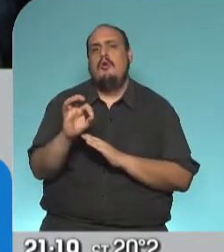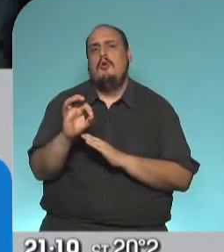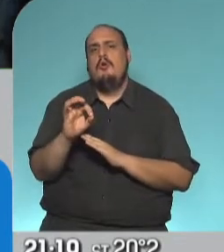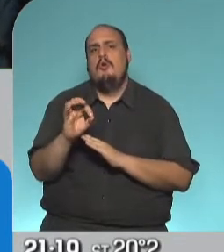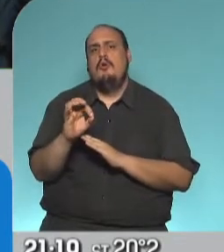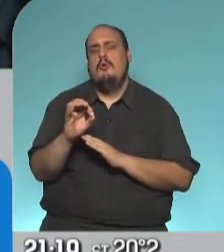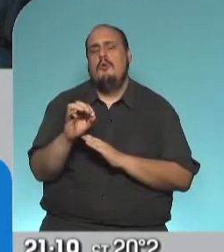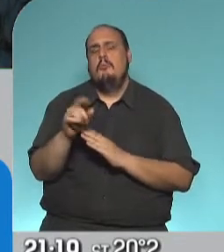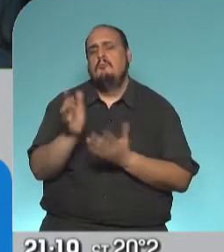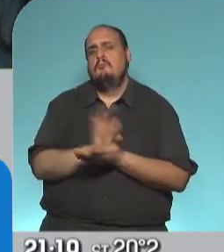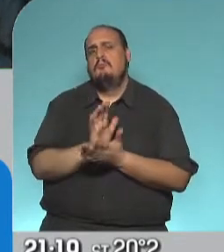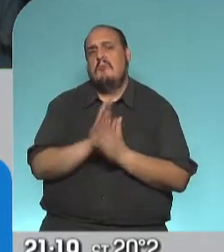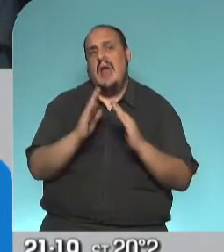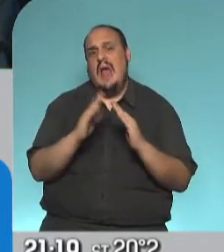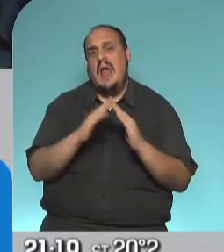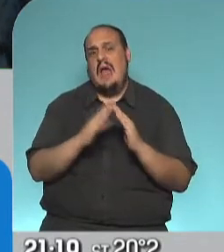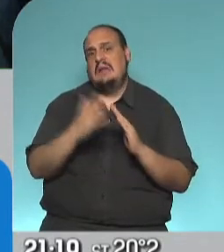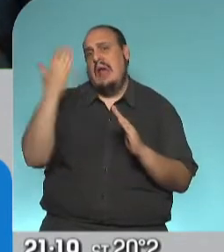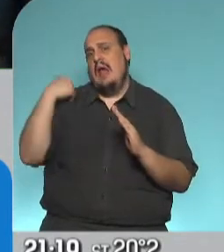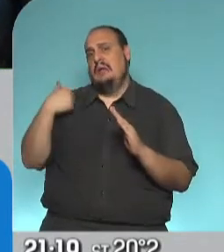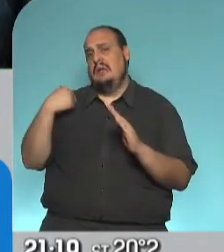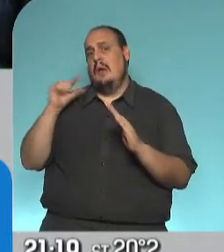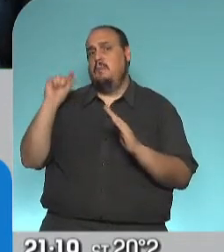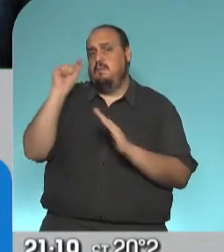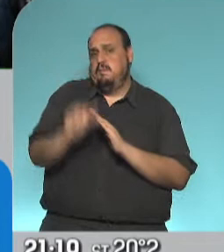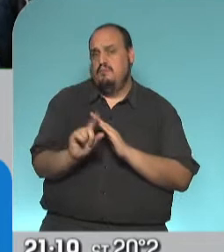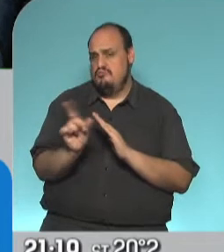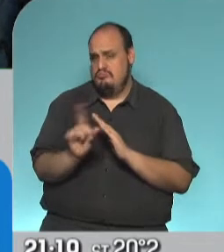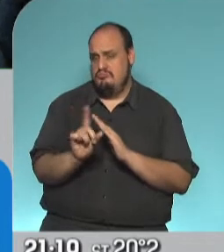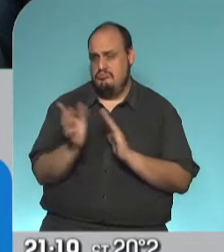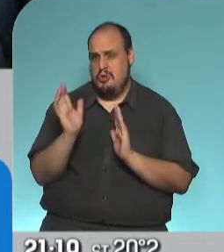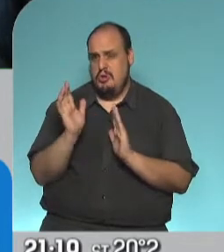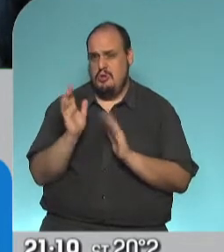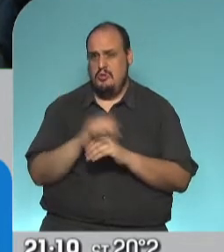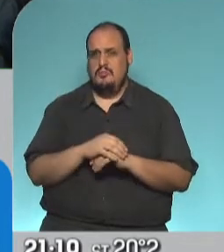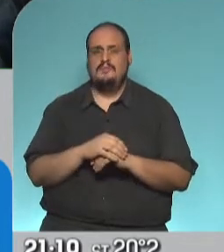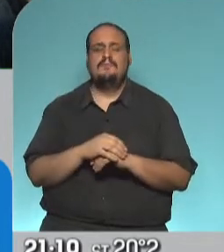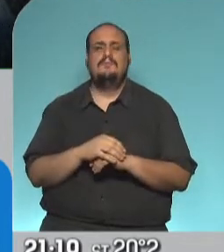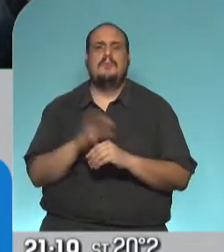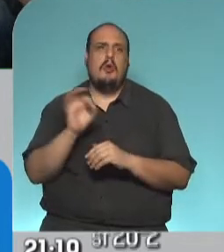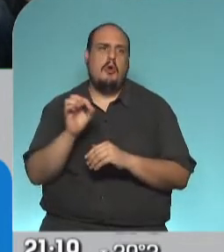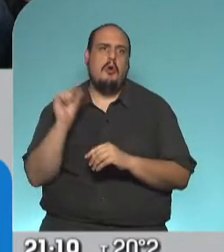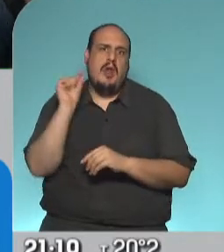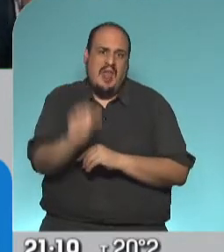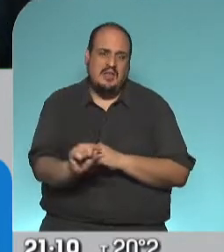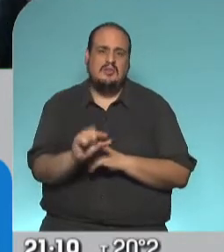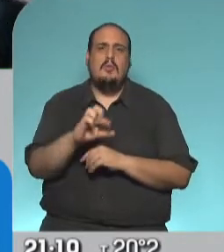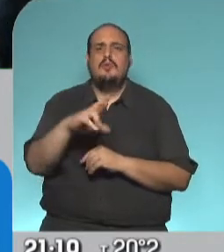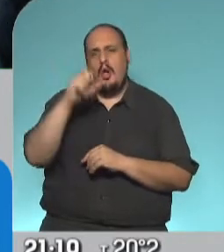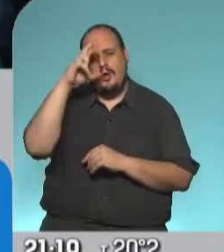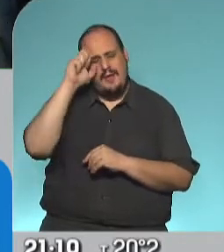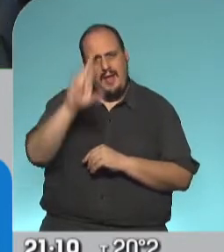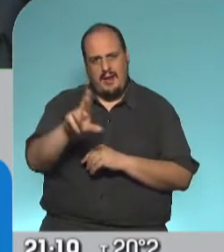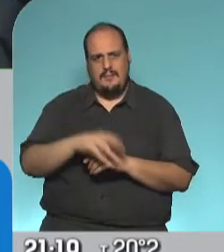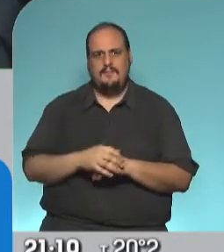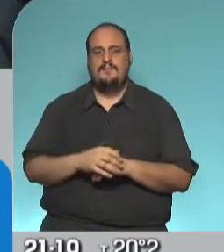no necesariamente tengan que haber sido provistas por un programa de Procrear o por un crédito Procrear. Y por el otro